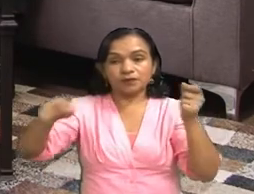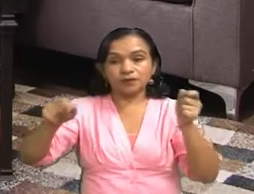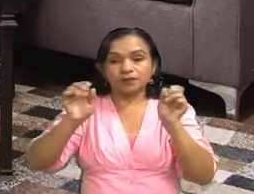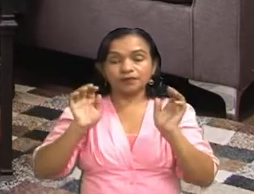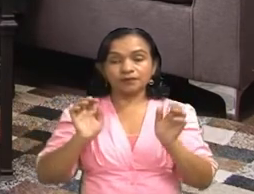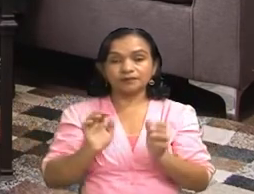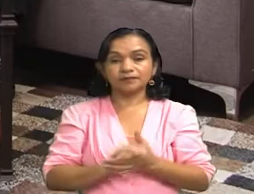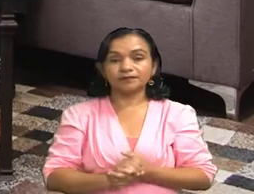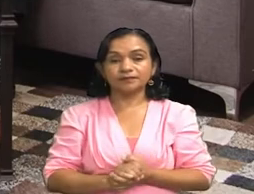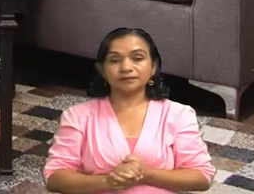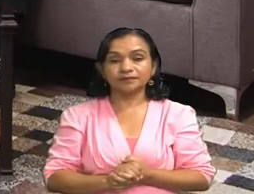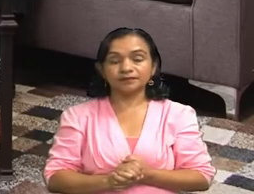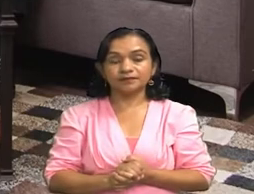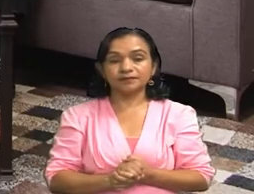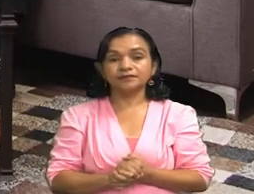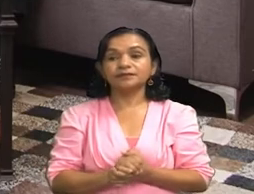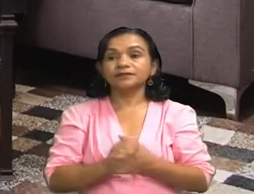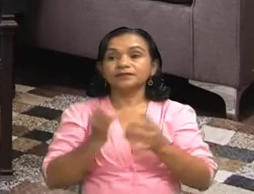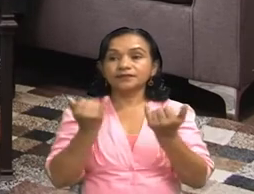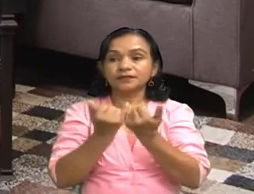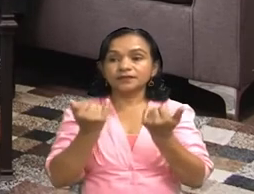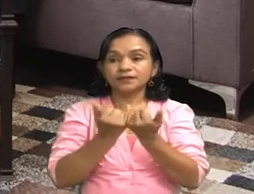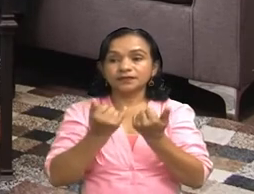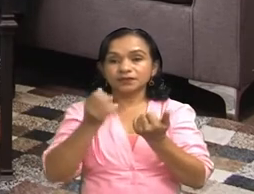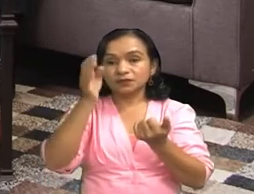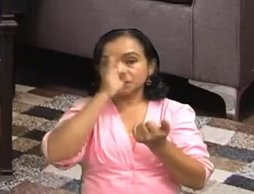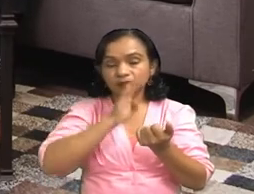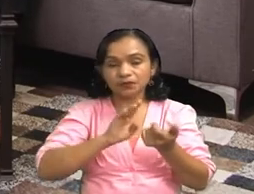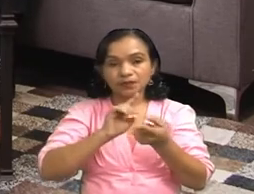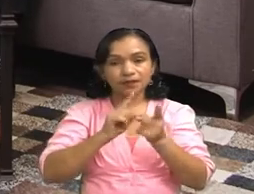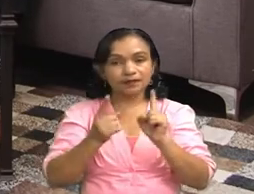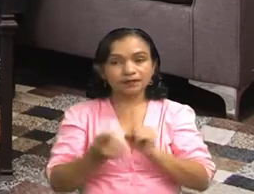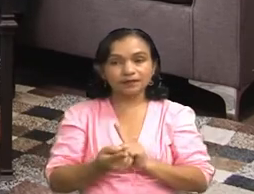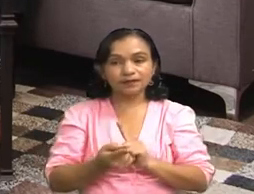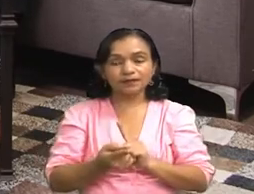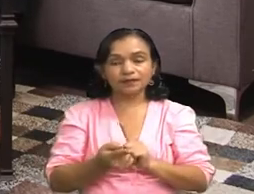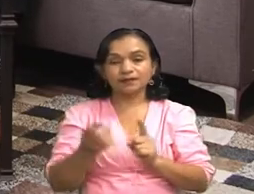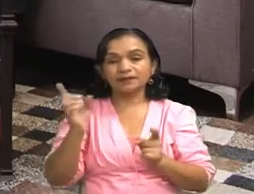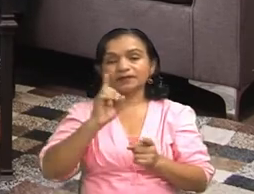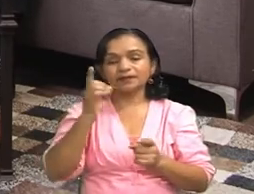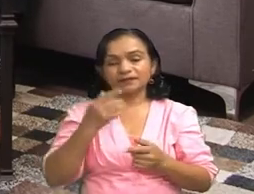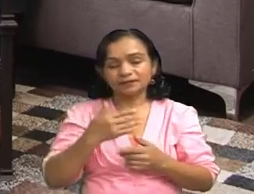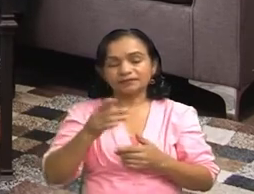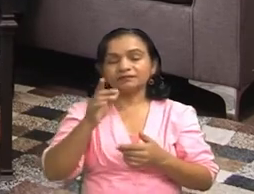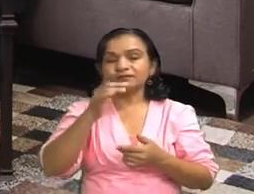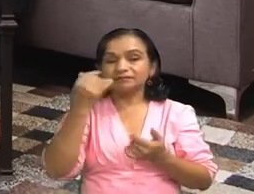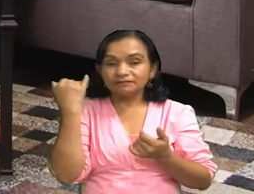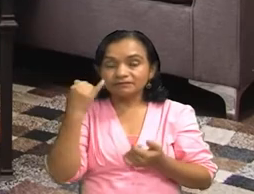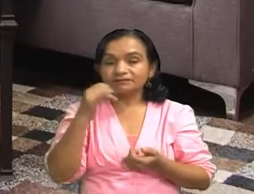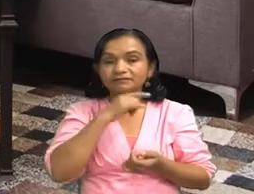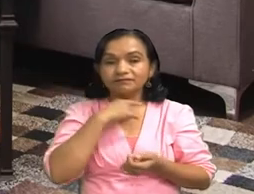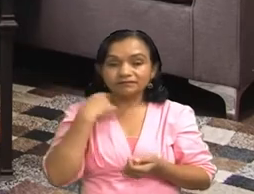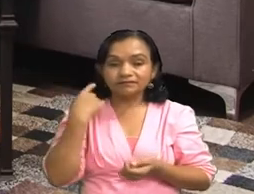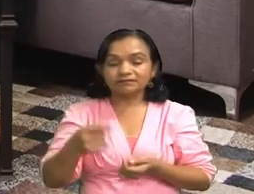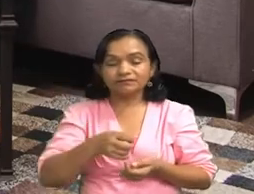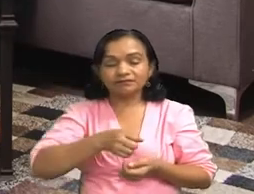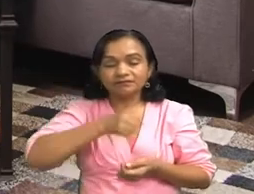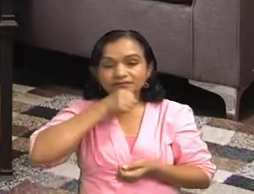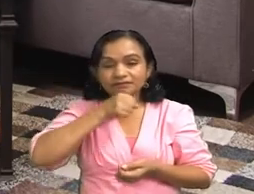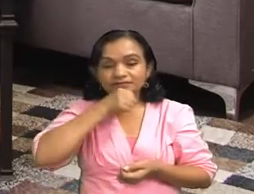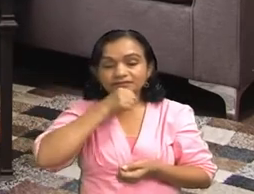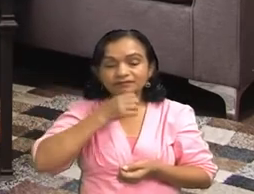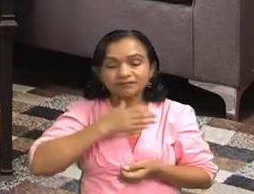mi familia es de por aquel lado, ese palo nunca lo han cambiado. No seas, me decían, bárbaro, ¿cómo no? Desde el tiempo de mi abuela, le